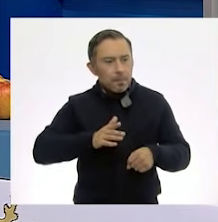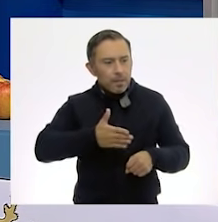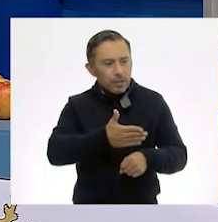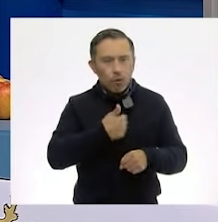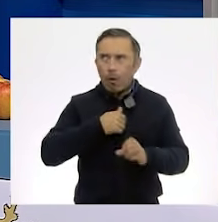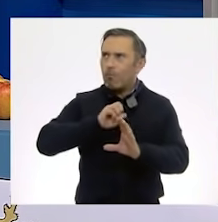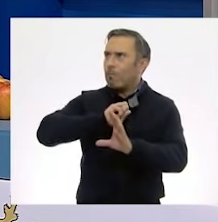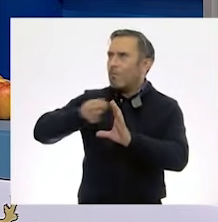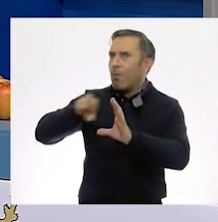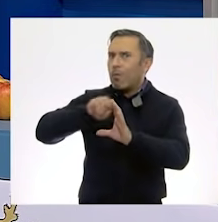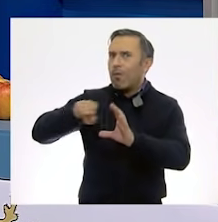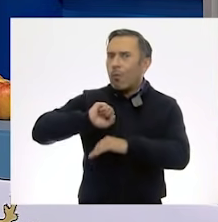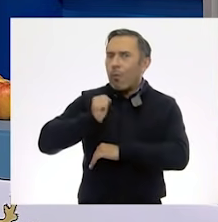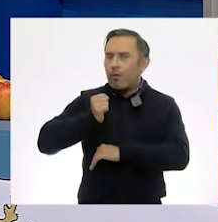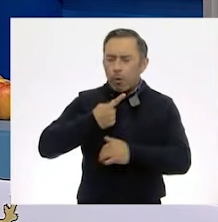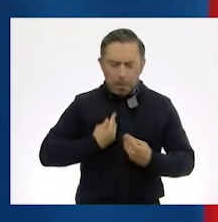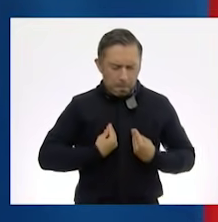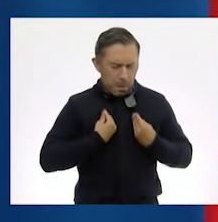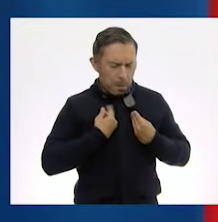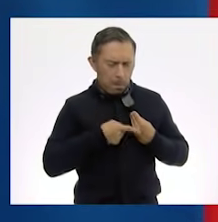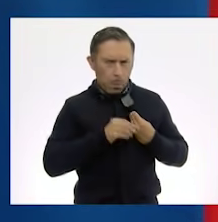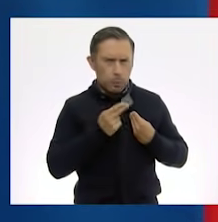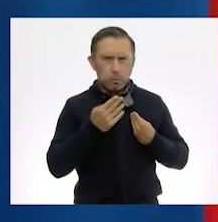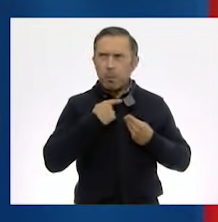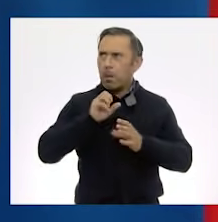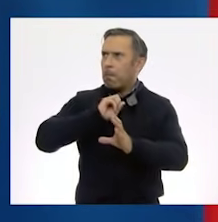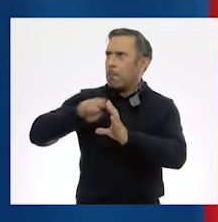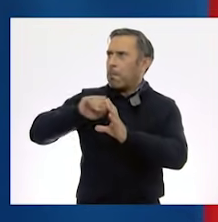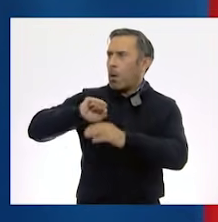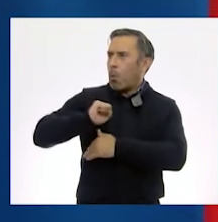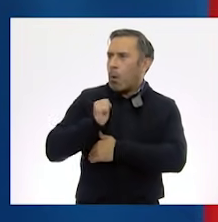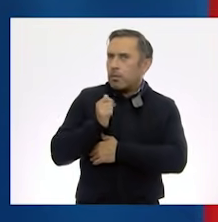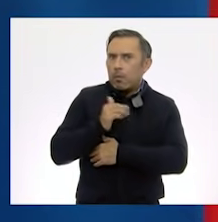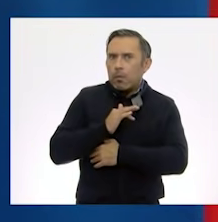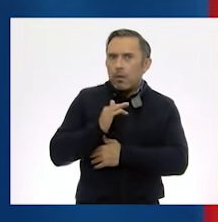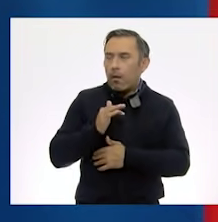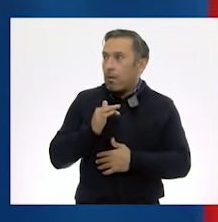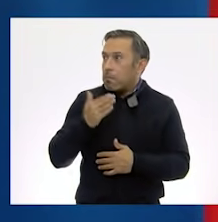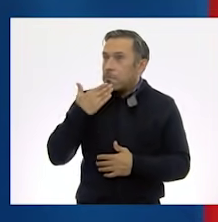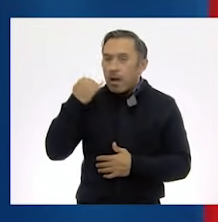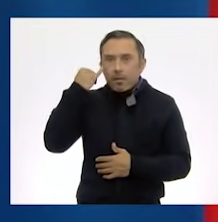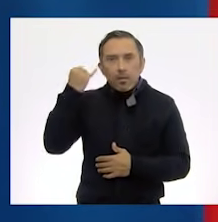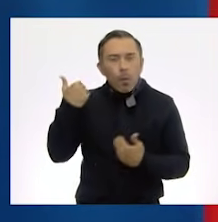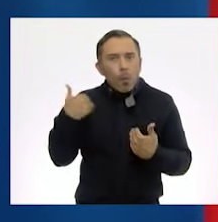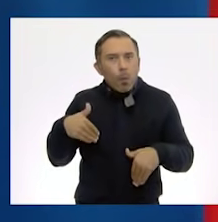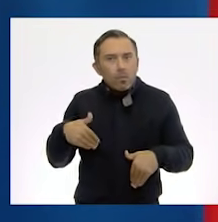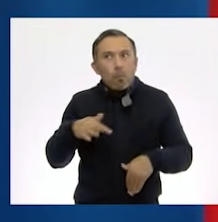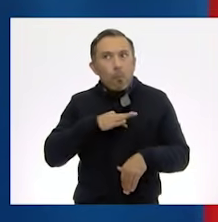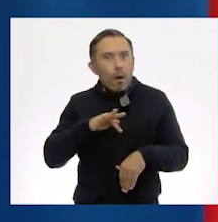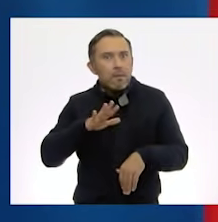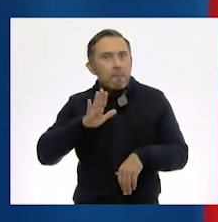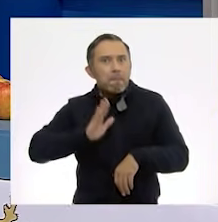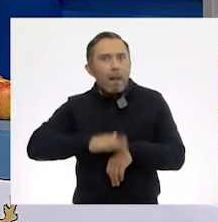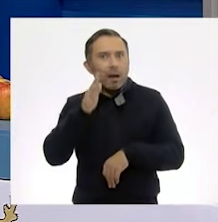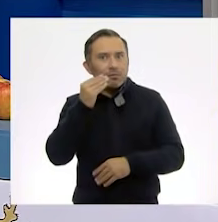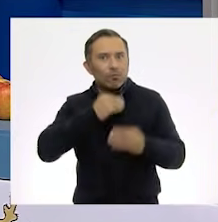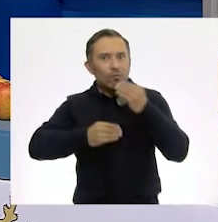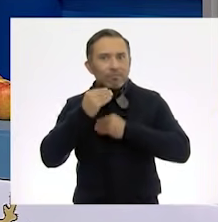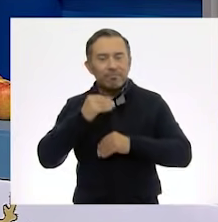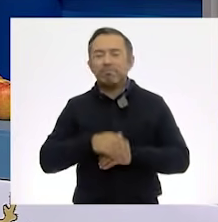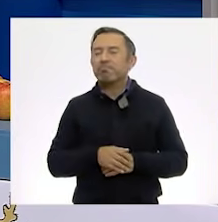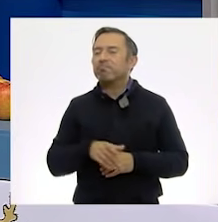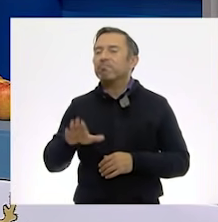necesitas para sobrevivir. Eso sería maravilloso porque podría comer un poco más.